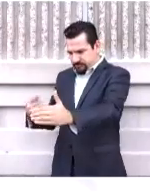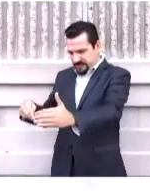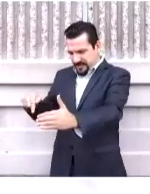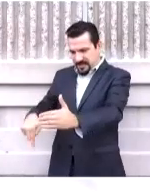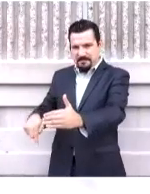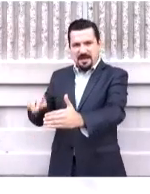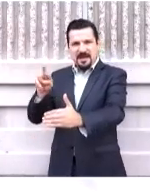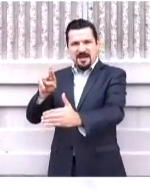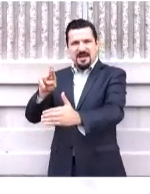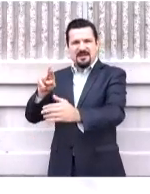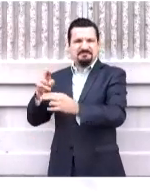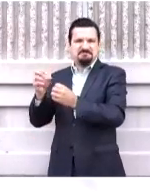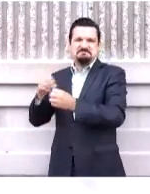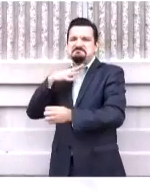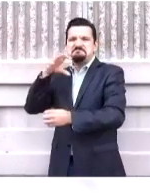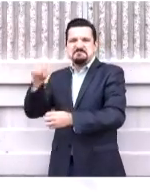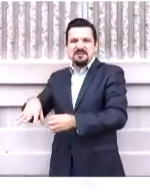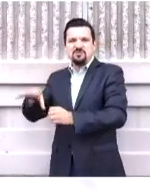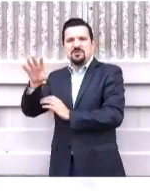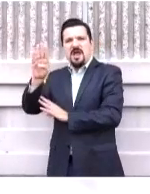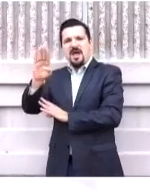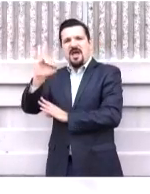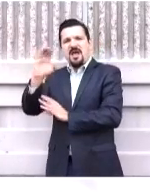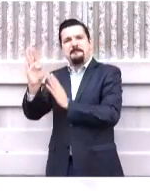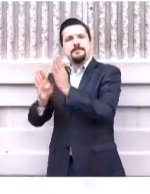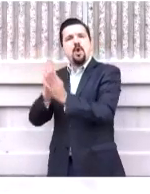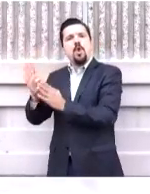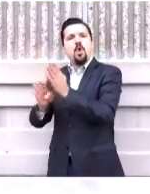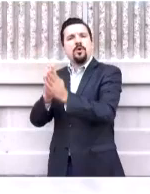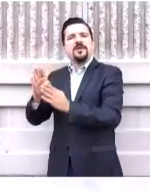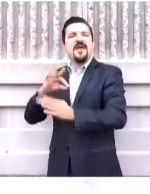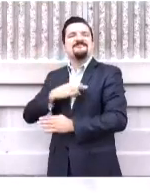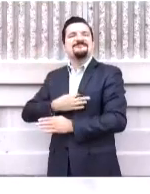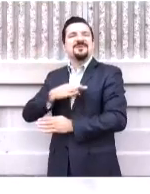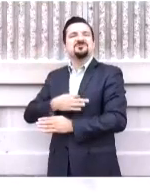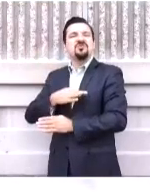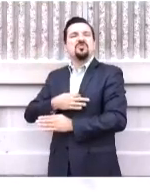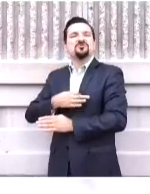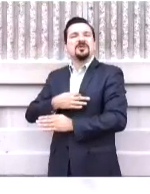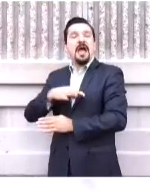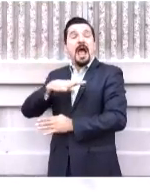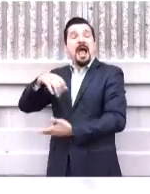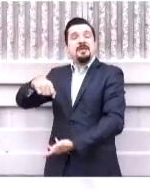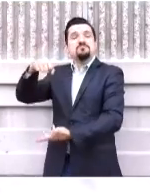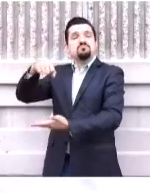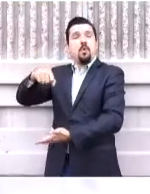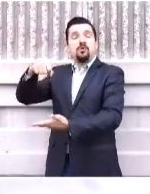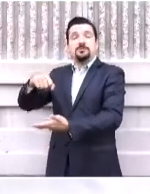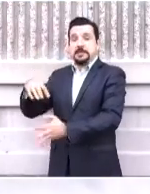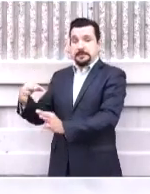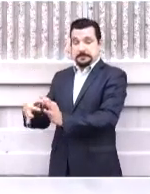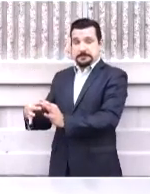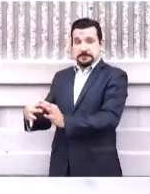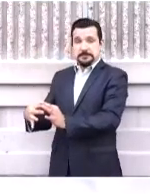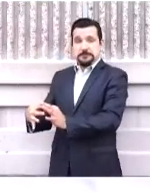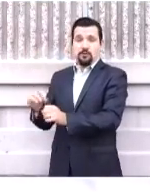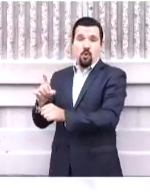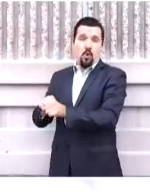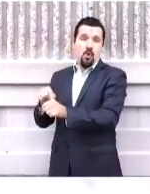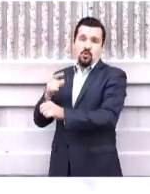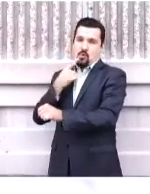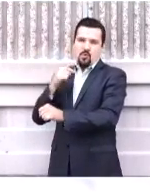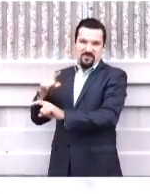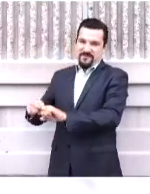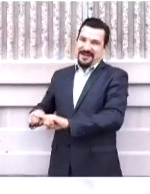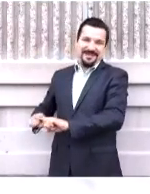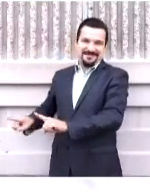biológicos infecciosos y utilizan una bolsa específica. Creo que es una medida importante que en nuestra casa, por